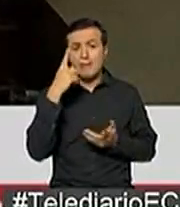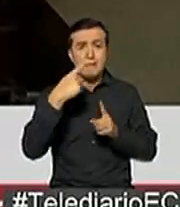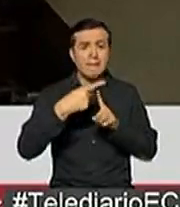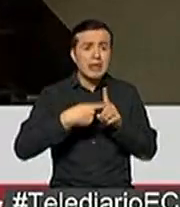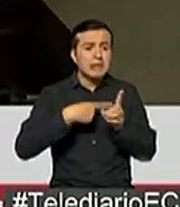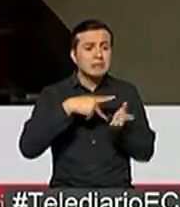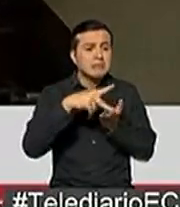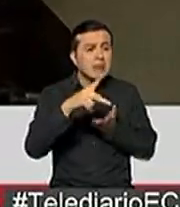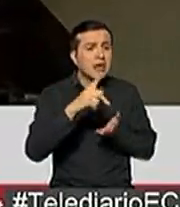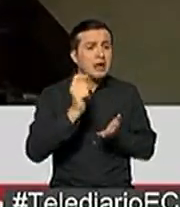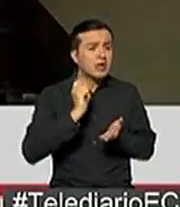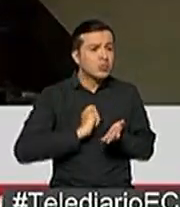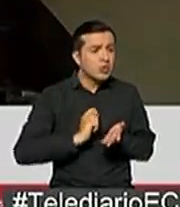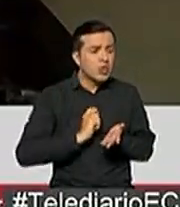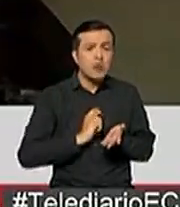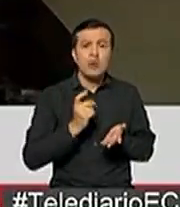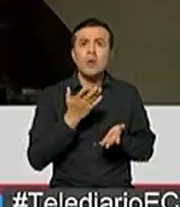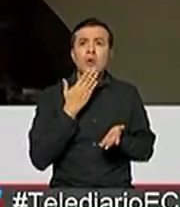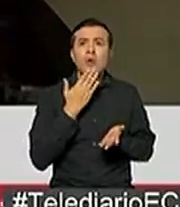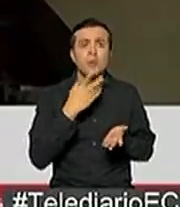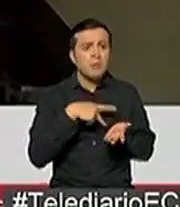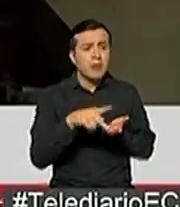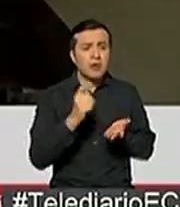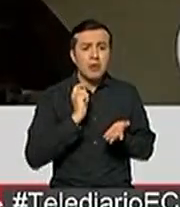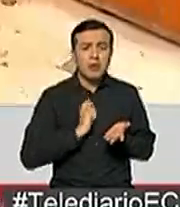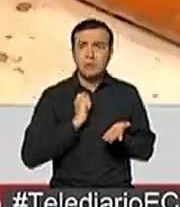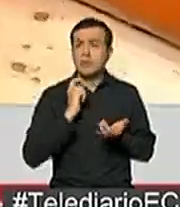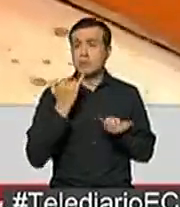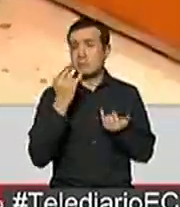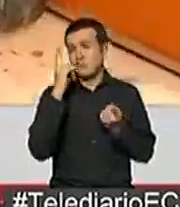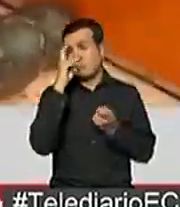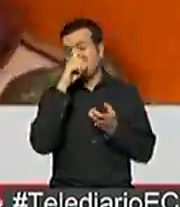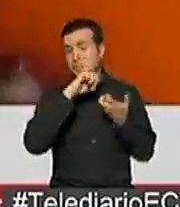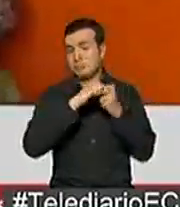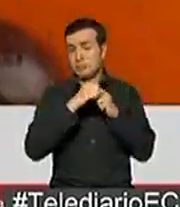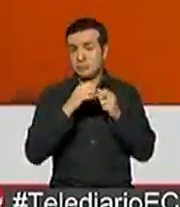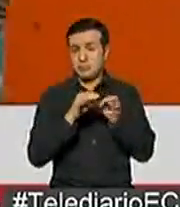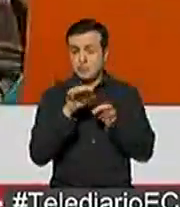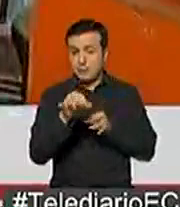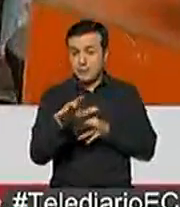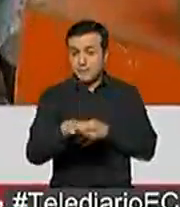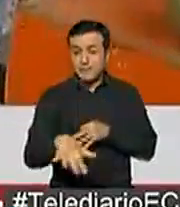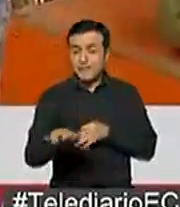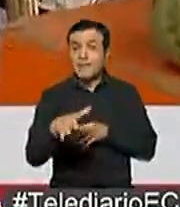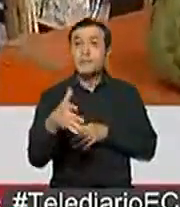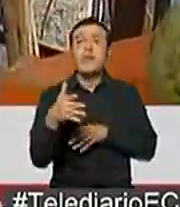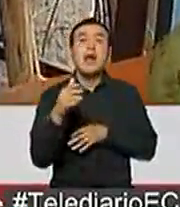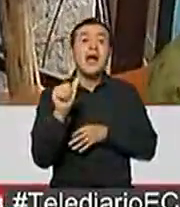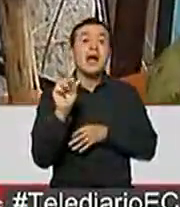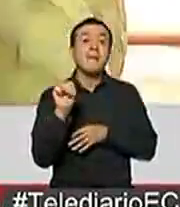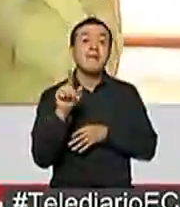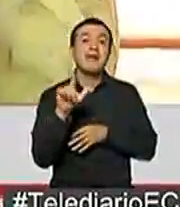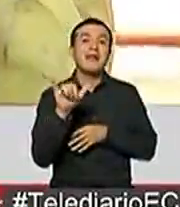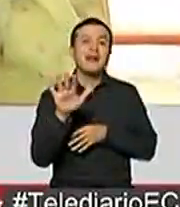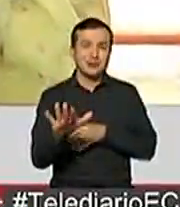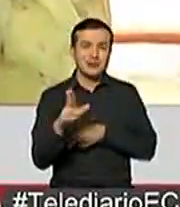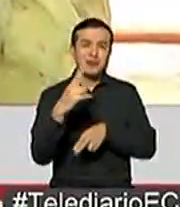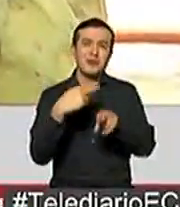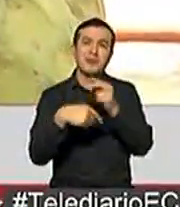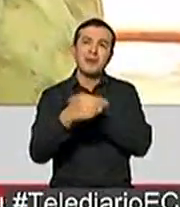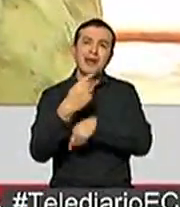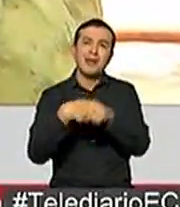todavía no hay no hay dinero estamos ahí apretadísimos usando la vereda nos encontramos con a media tituaña ella vende las